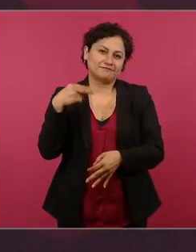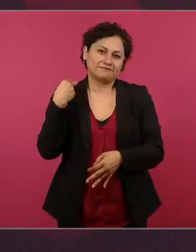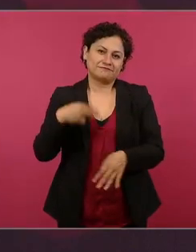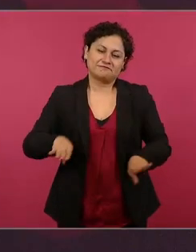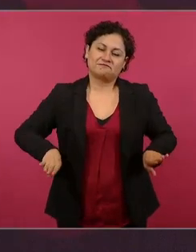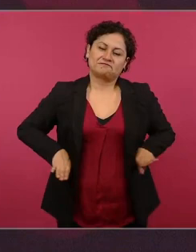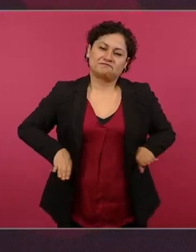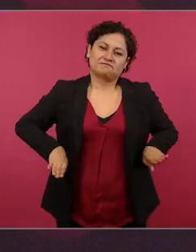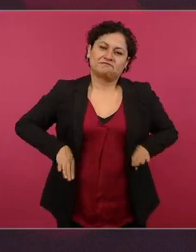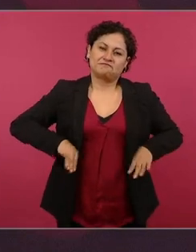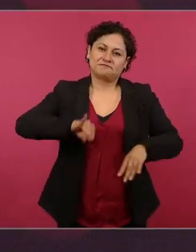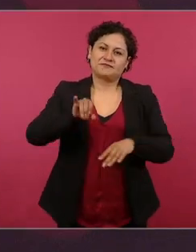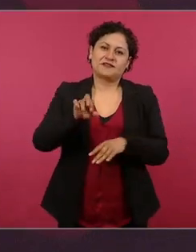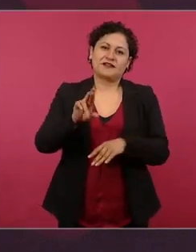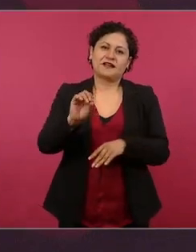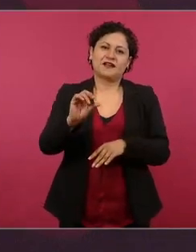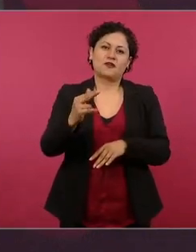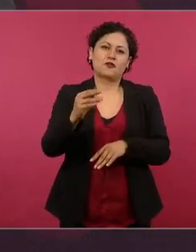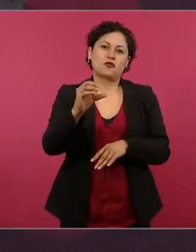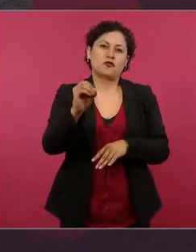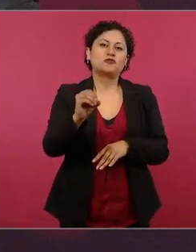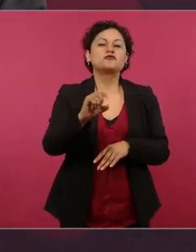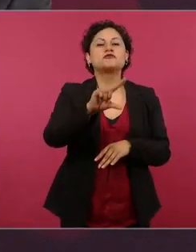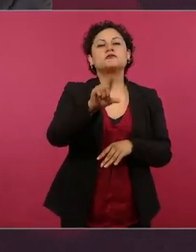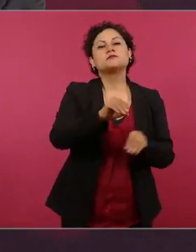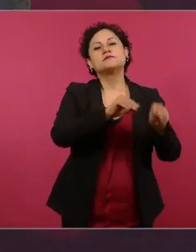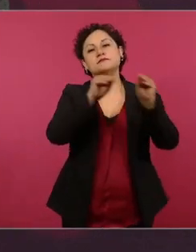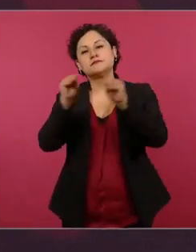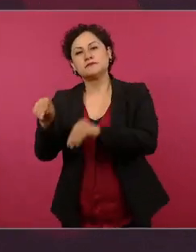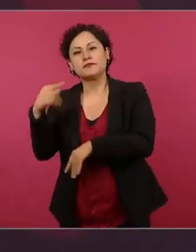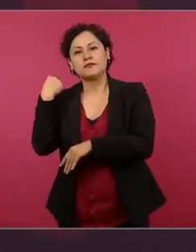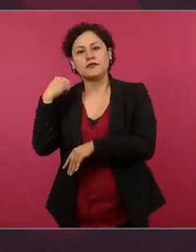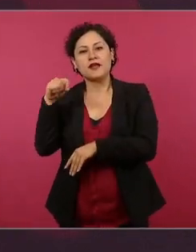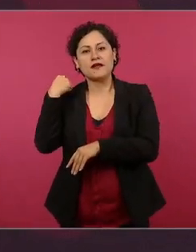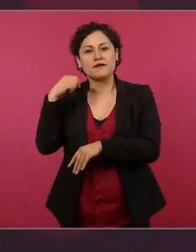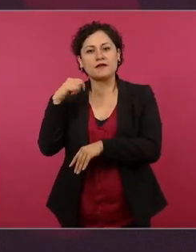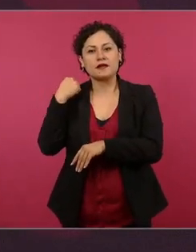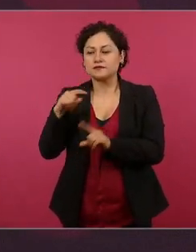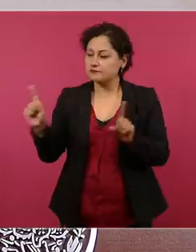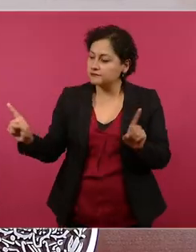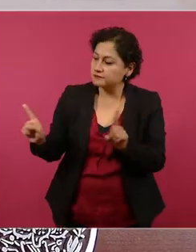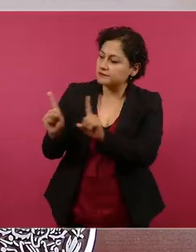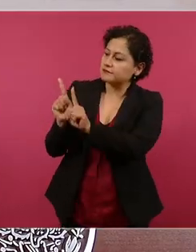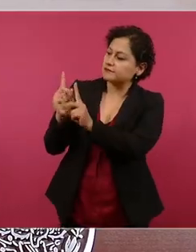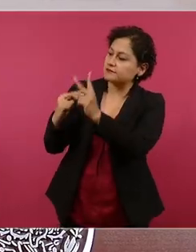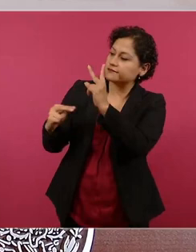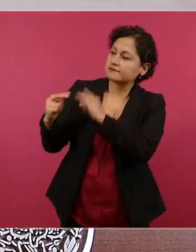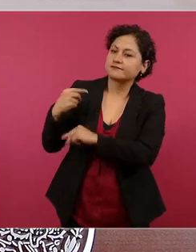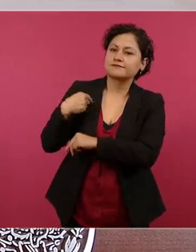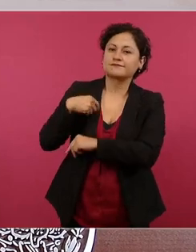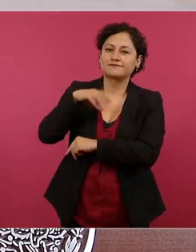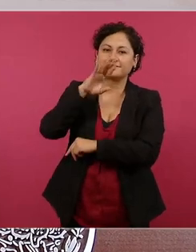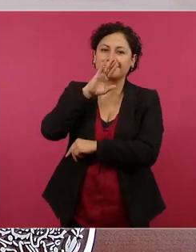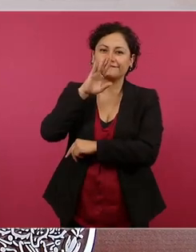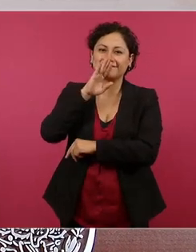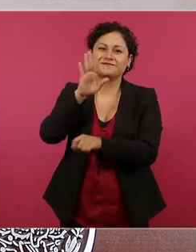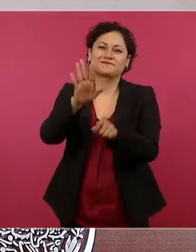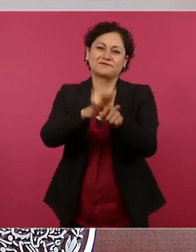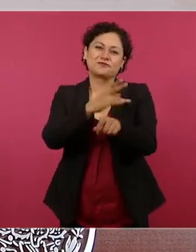que llegó a Tabasco y allí se enamoró de mi madre, por eso hablo de que soy choco